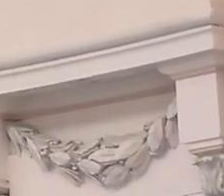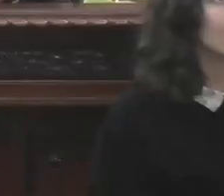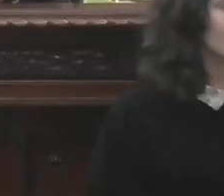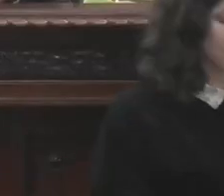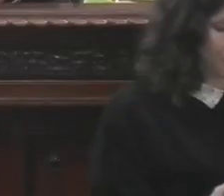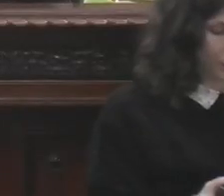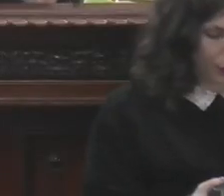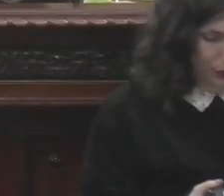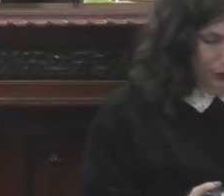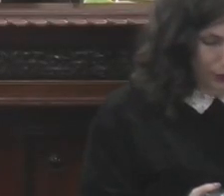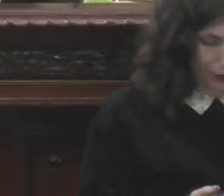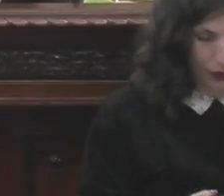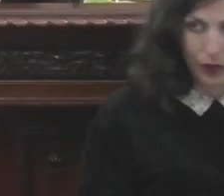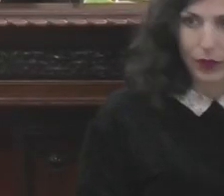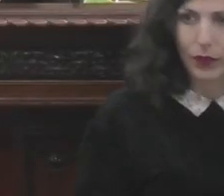bien bien